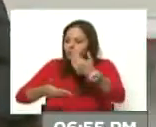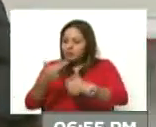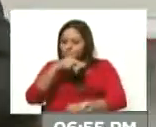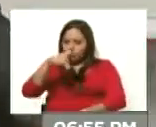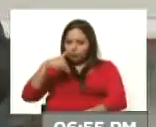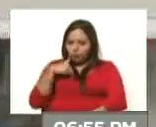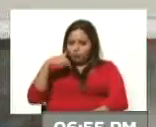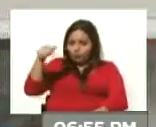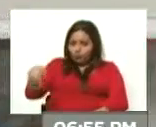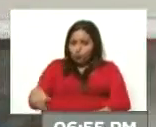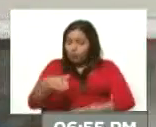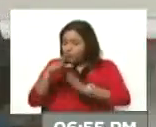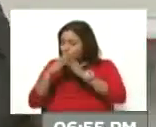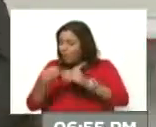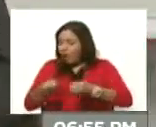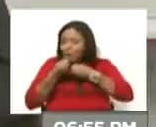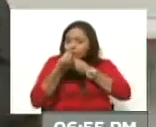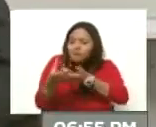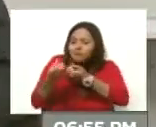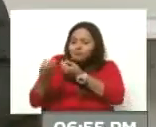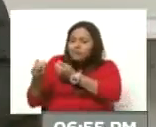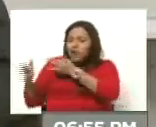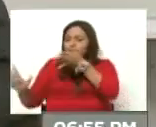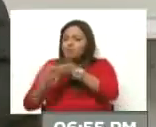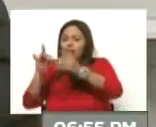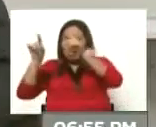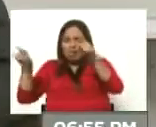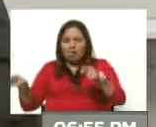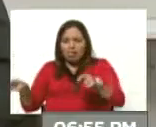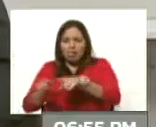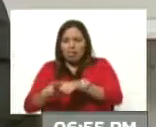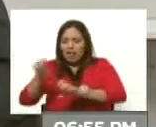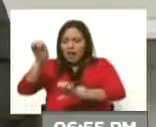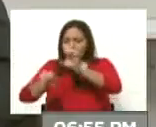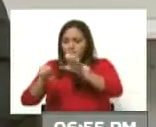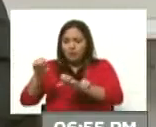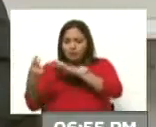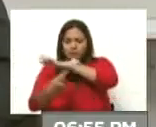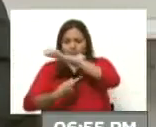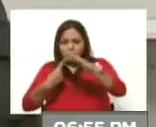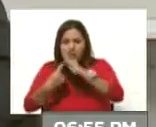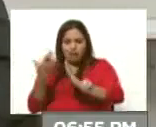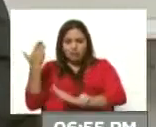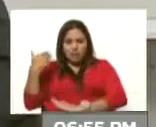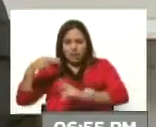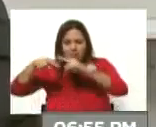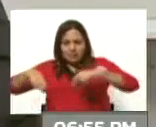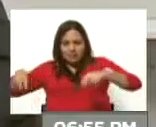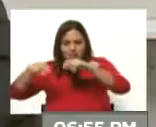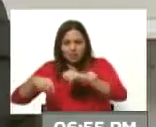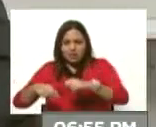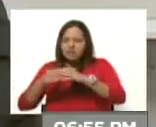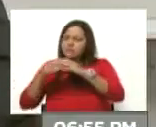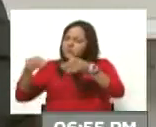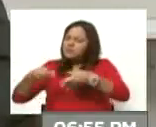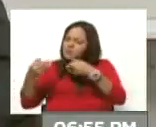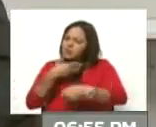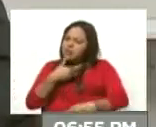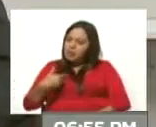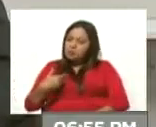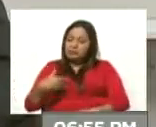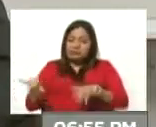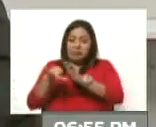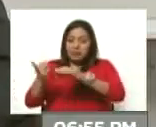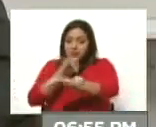toda la explicación de las variables que fueron analizadas en su reciente estudio de monitor país y quisiera como siempre aprovechar que ya estamos llegando a la recta final